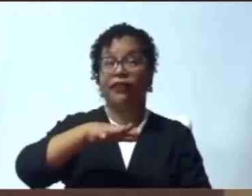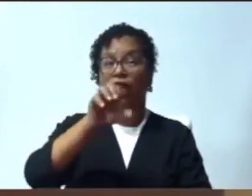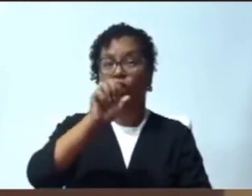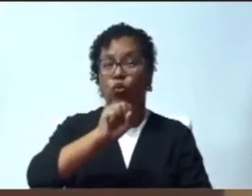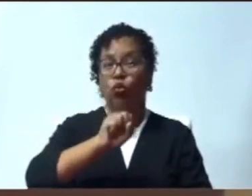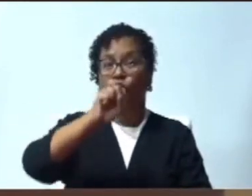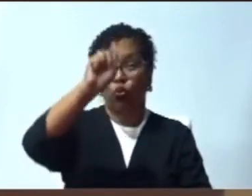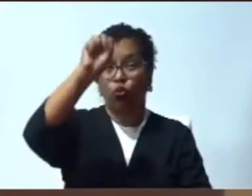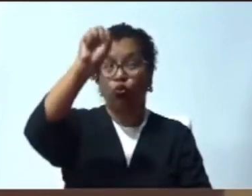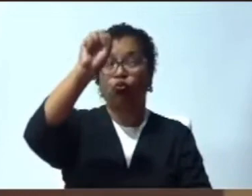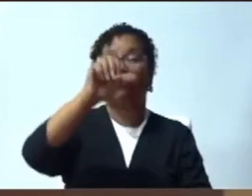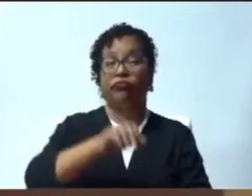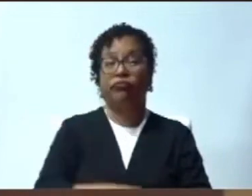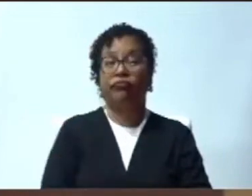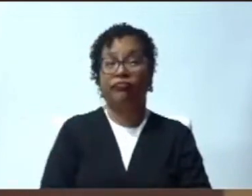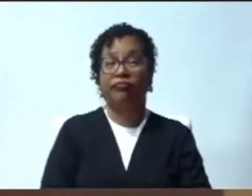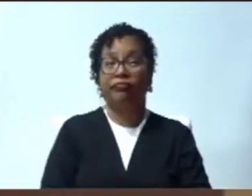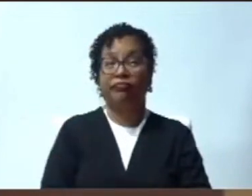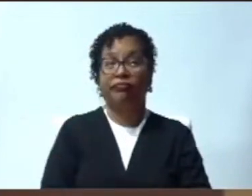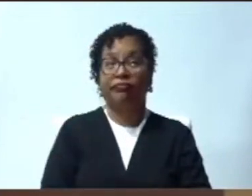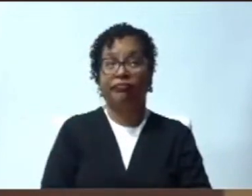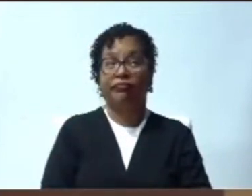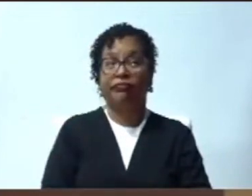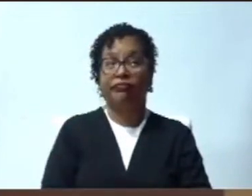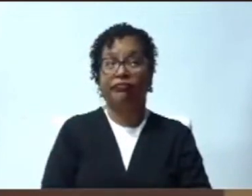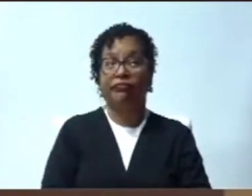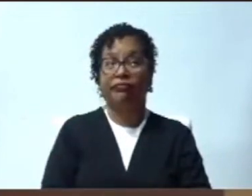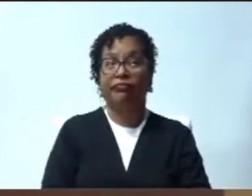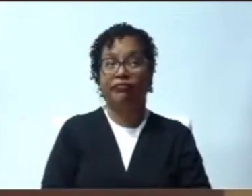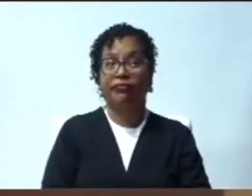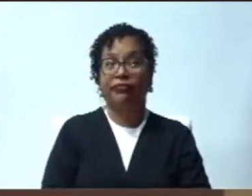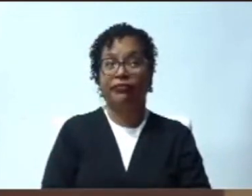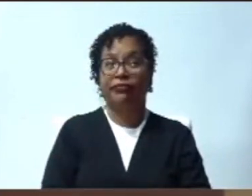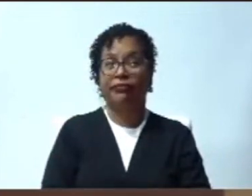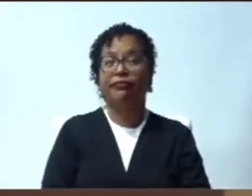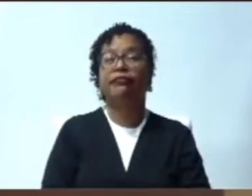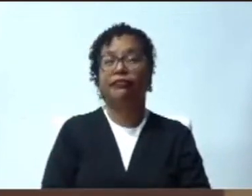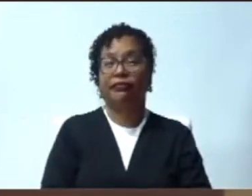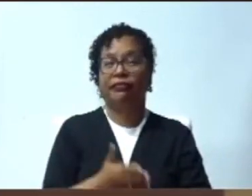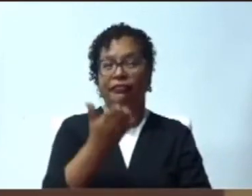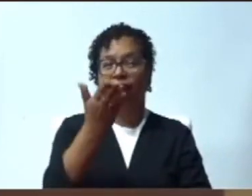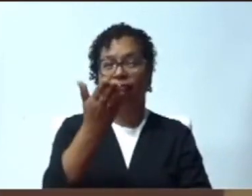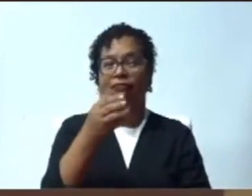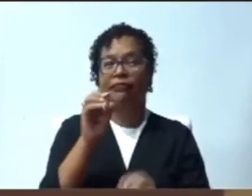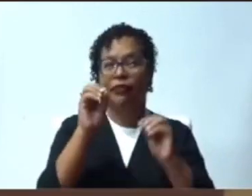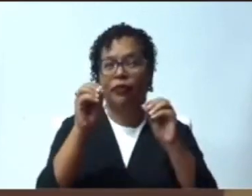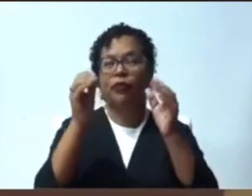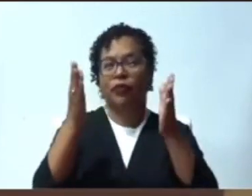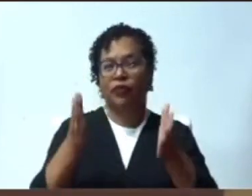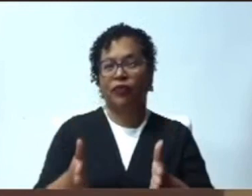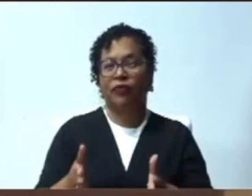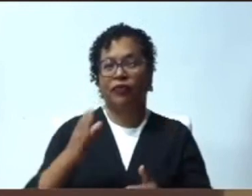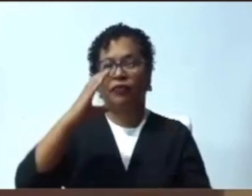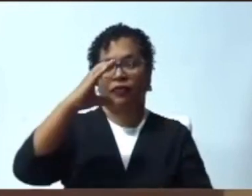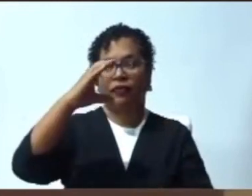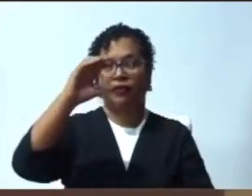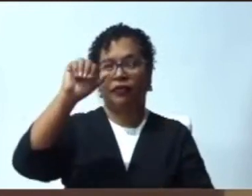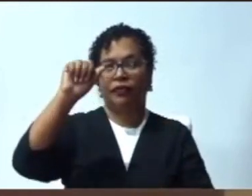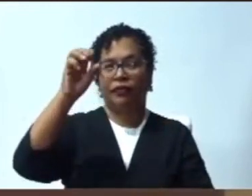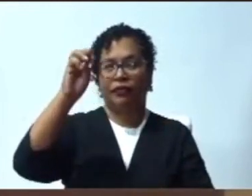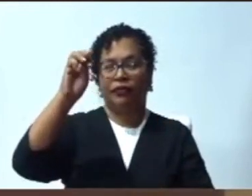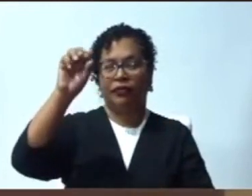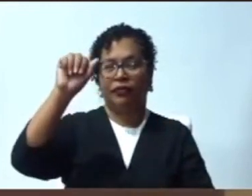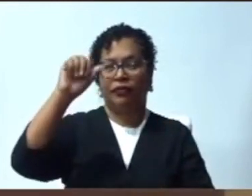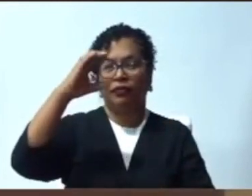sur, ahí casi profundo, profesor Radamés Camacho. Se llama Sur